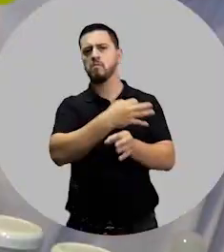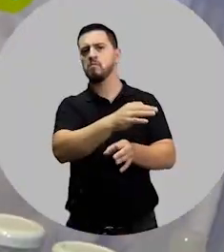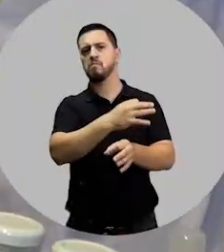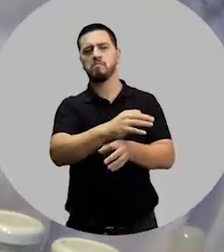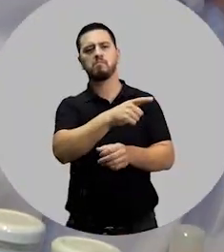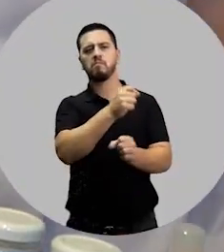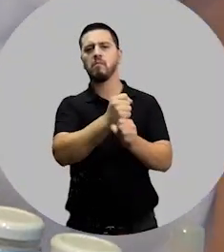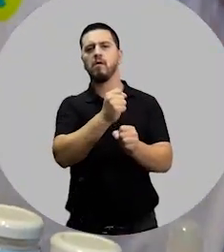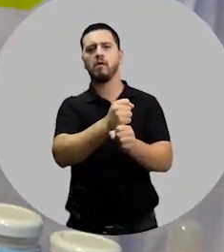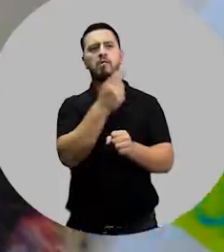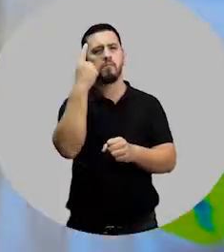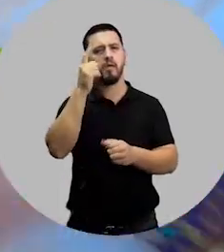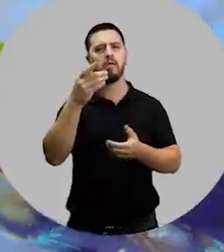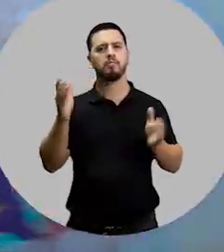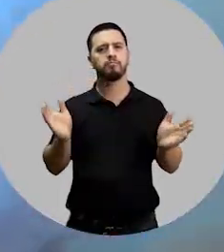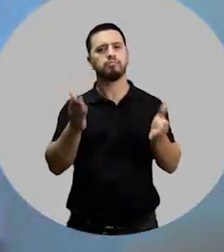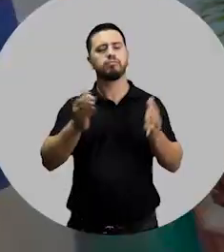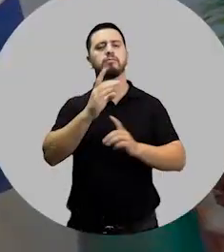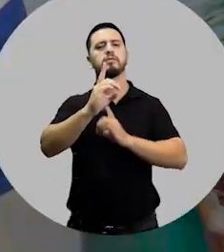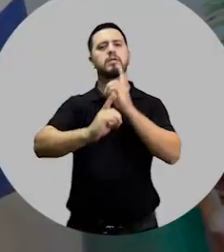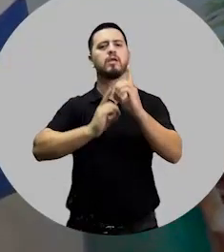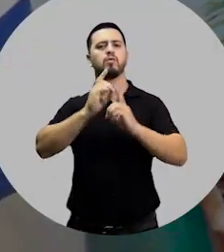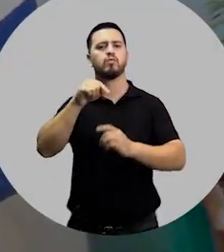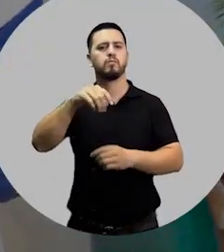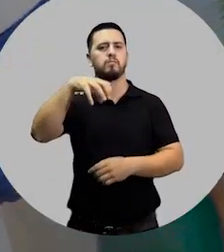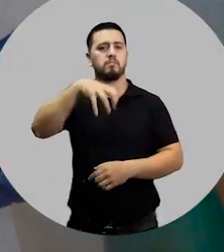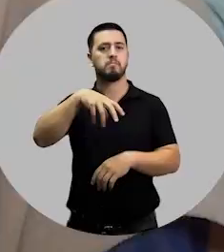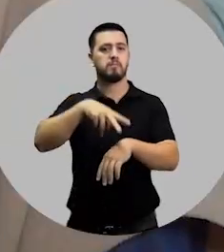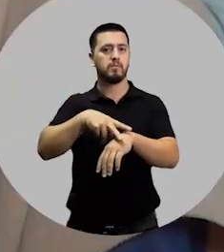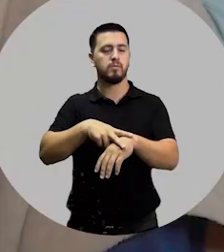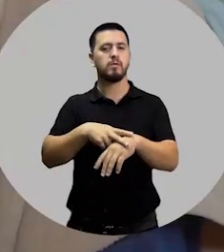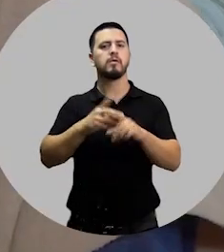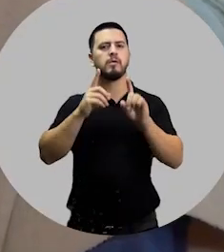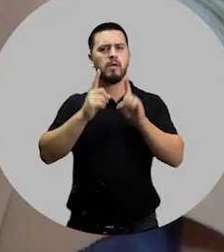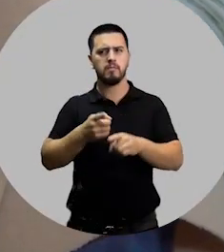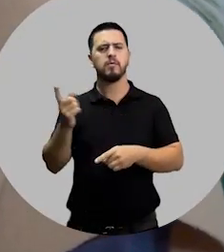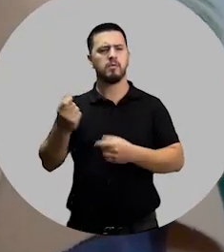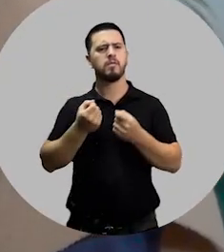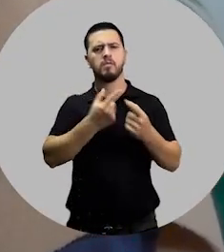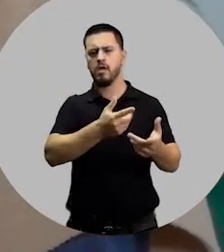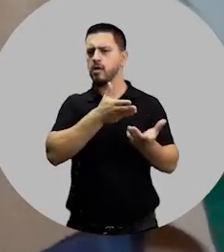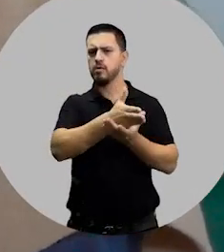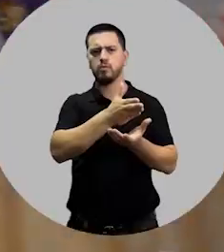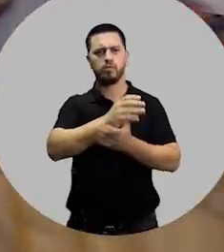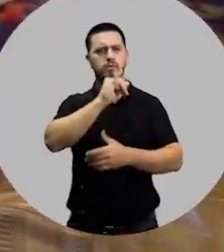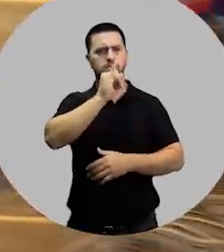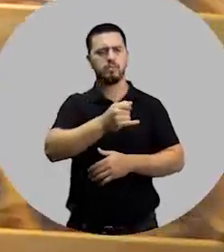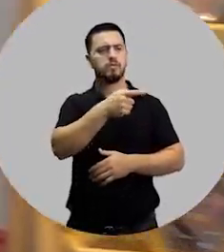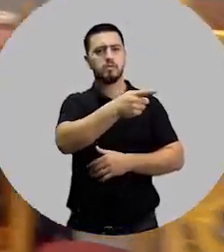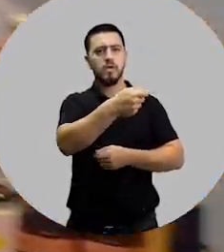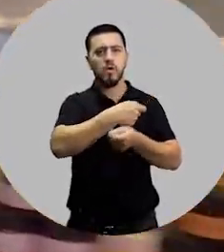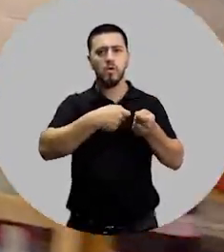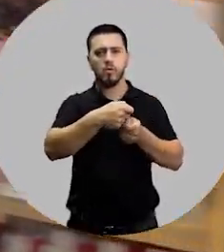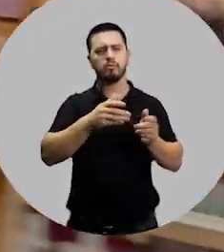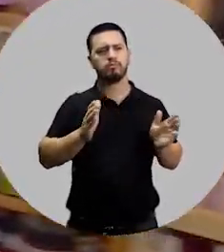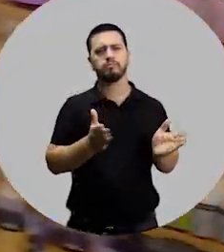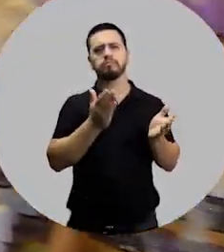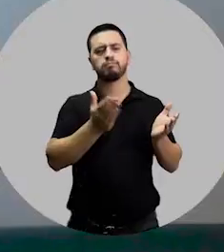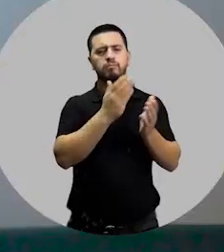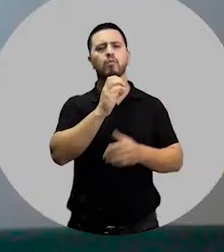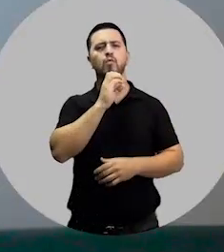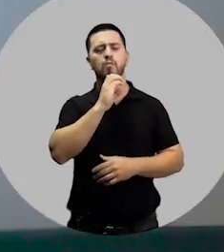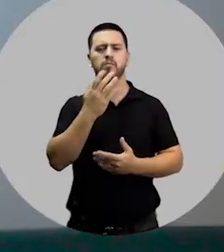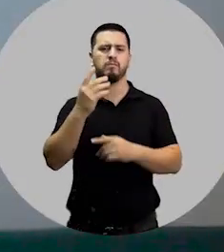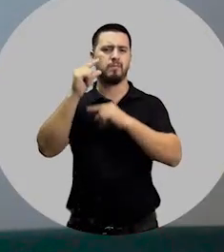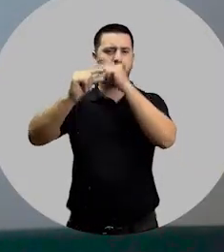realizan para contribuir al desarrollo del país y les reiteró su total respaldo para impulsar sus iniciativas de negocios a